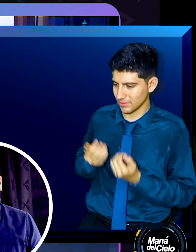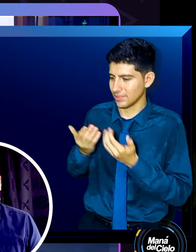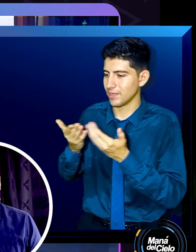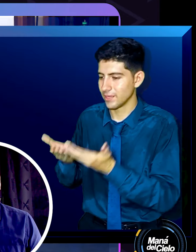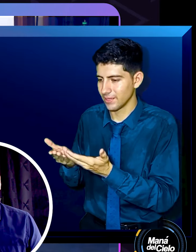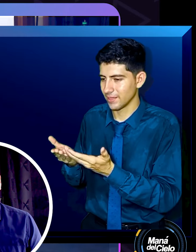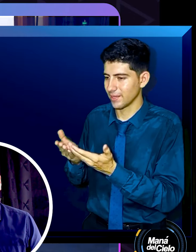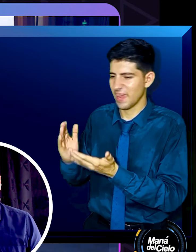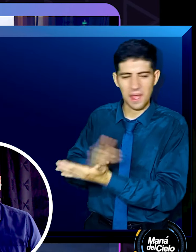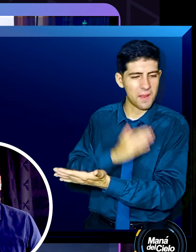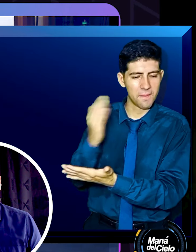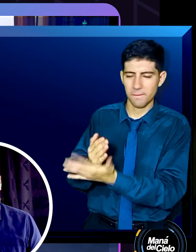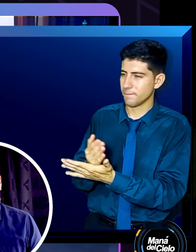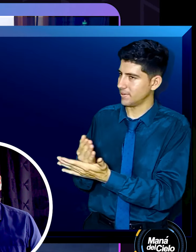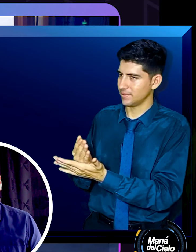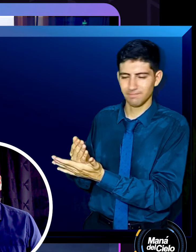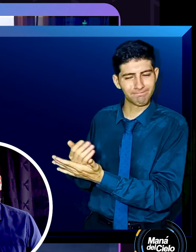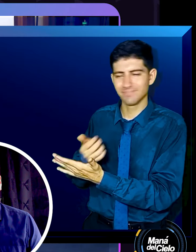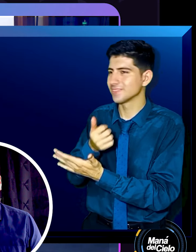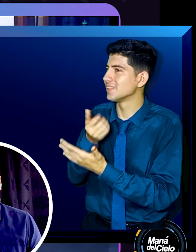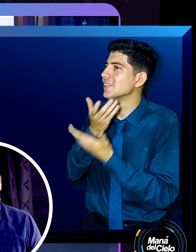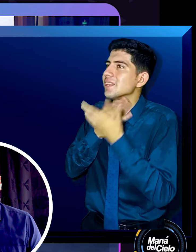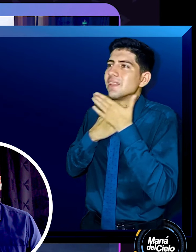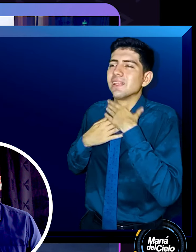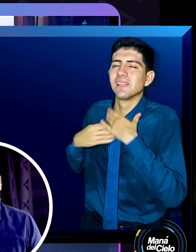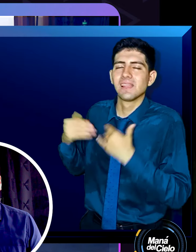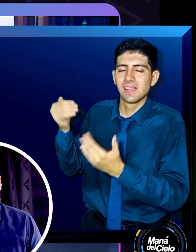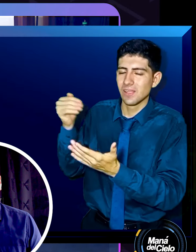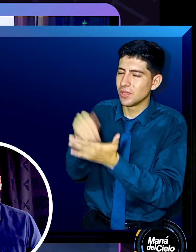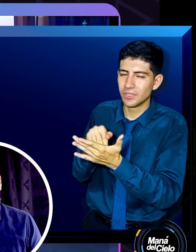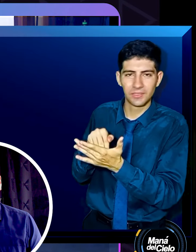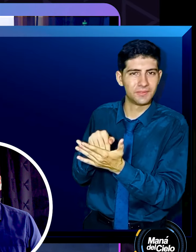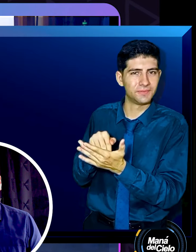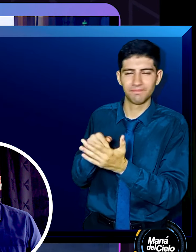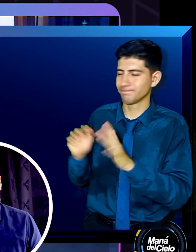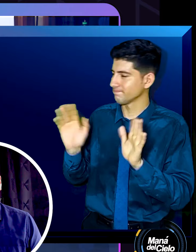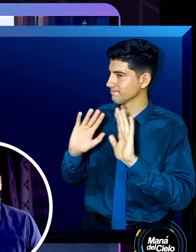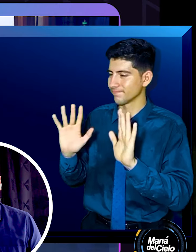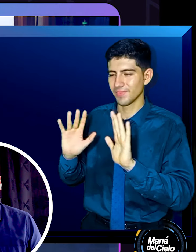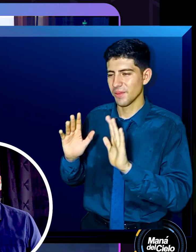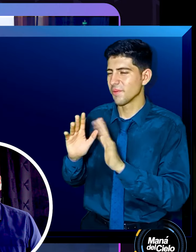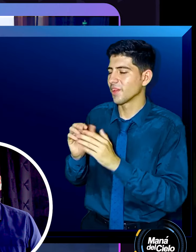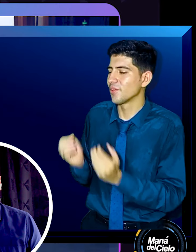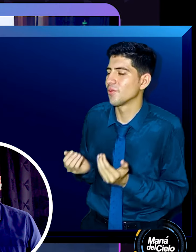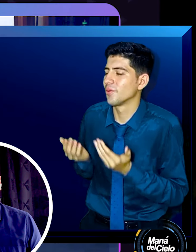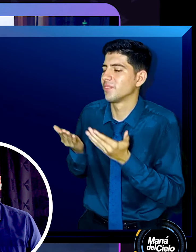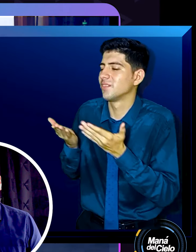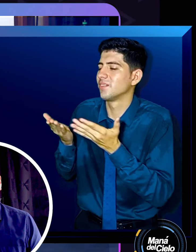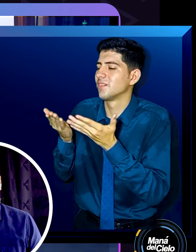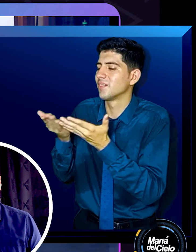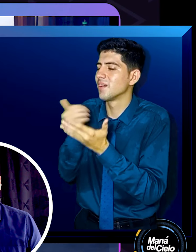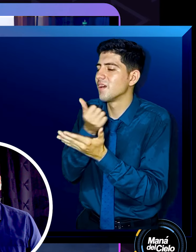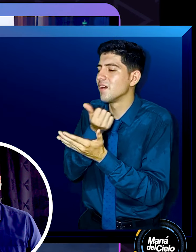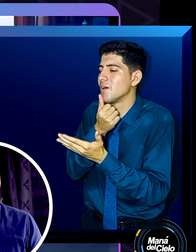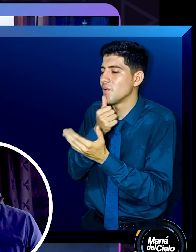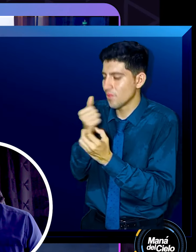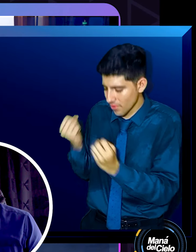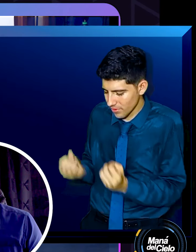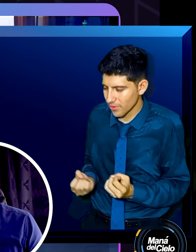volverá a tener sed, porque el agua que yo le daré se convierte en una fuente que salta para vida